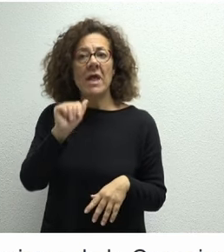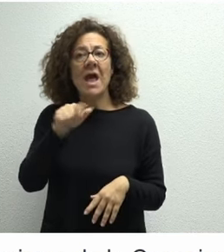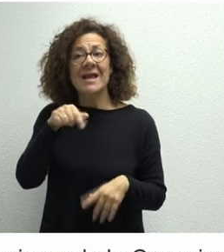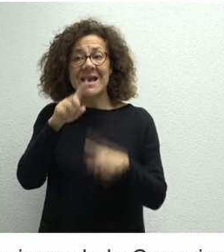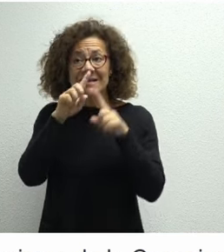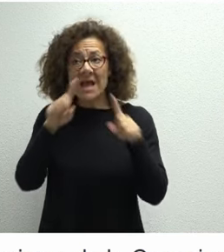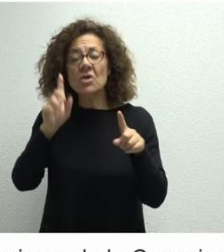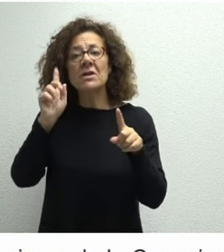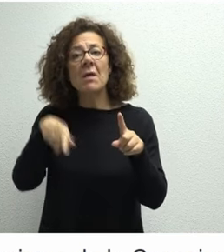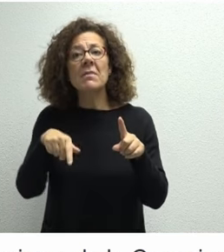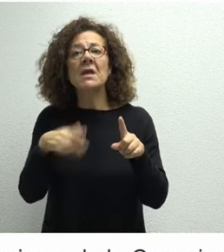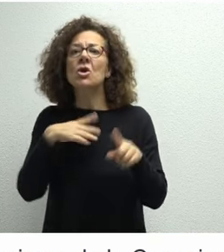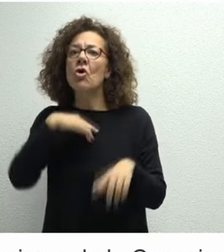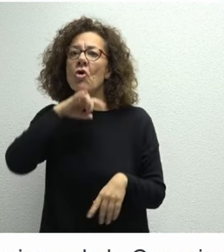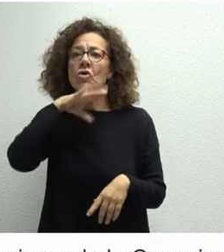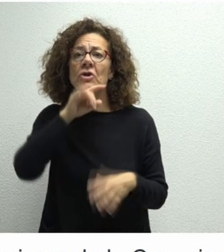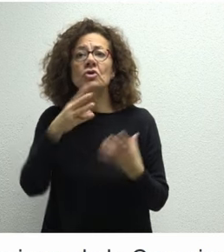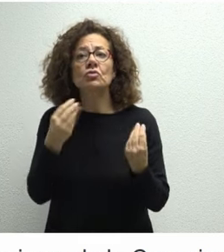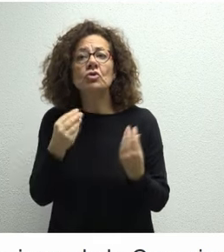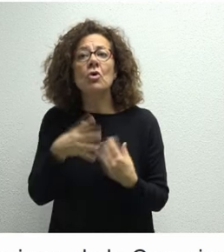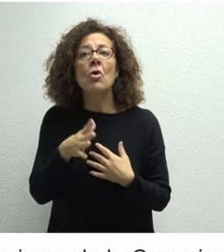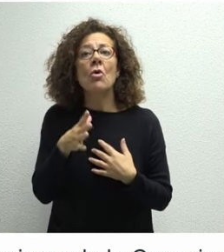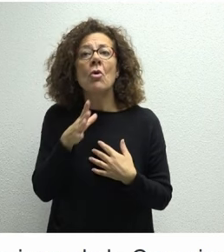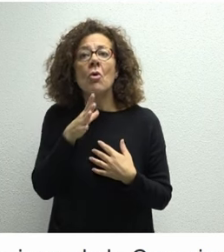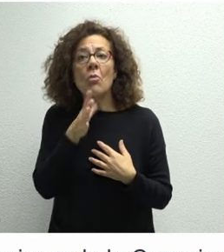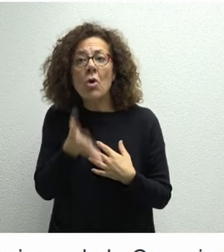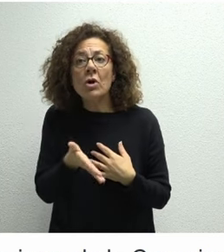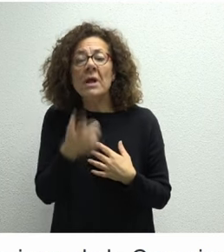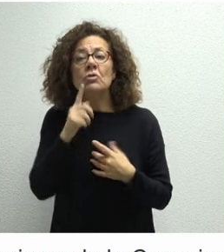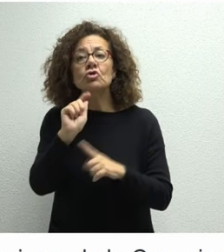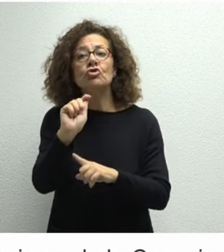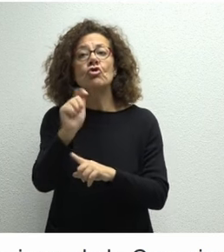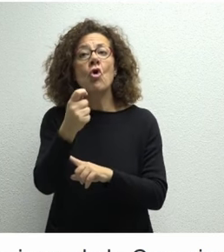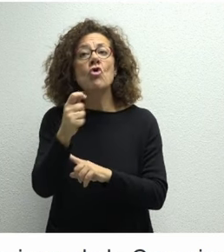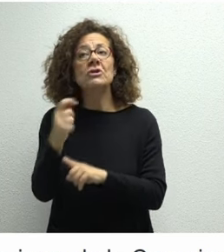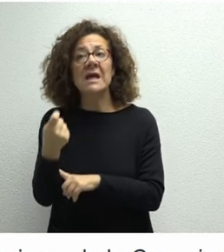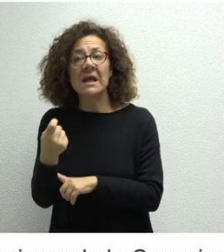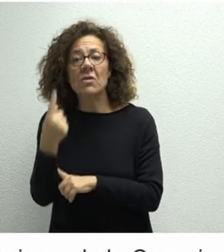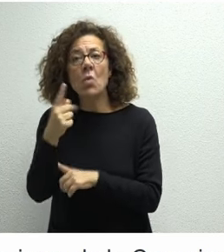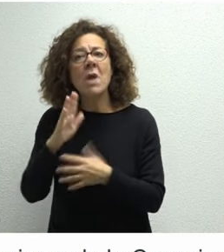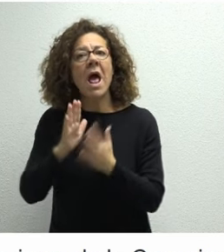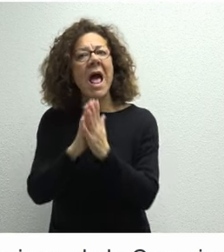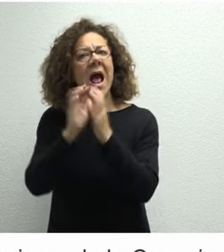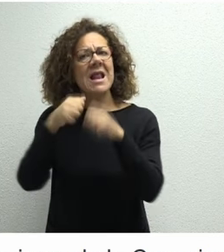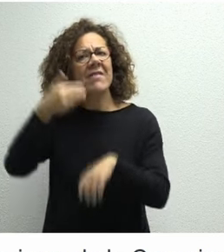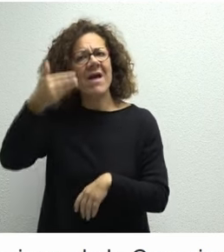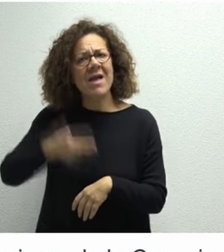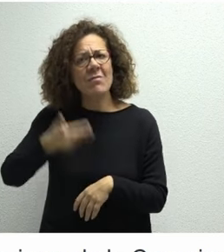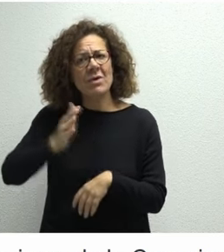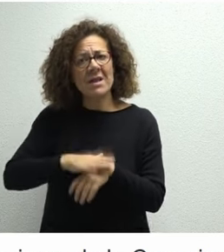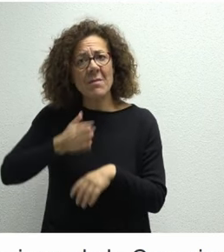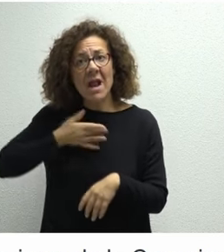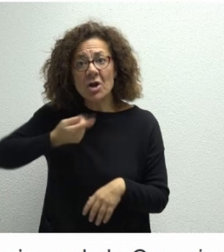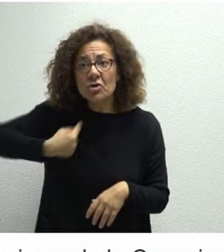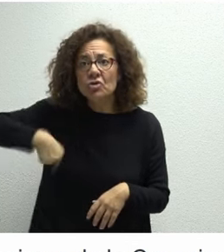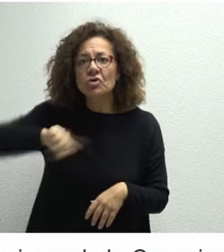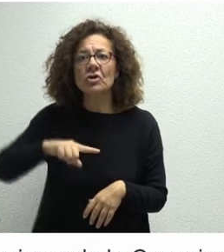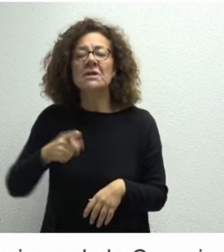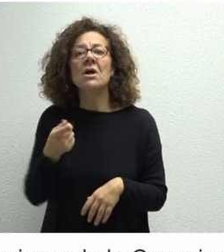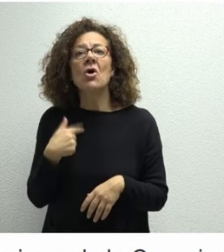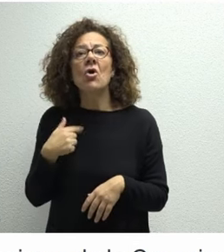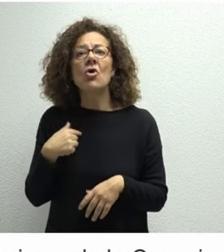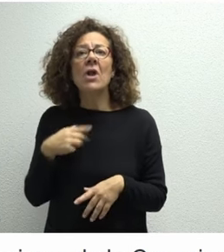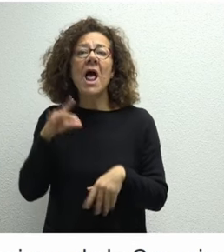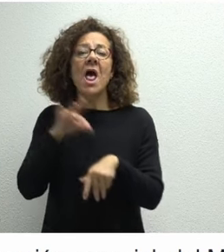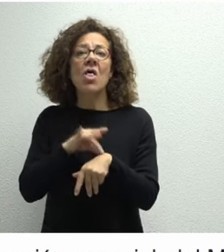este año Pues también estamos muy contentos porque hemos seguido hemos conseguido una alianza importante para nosotras que es con la